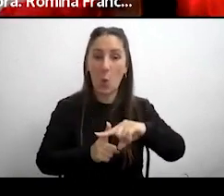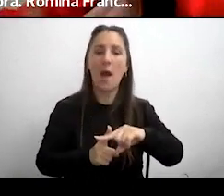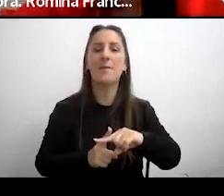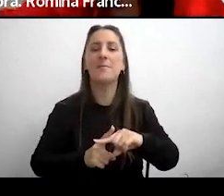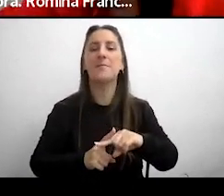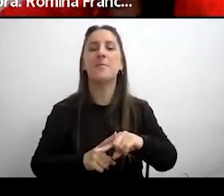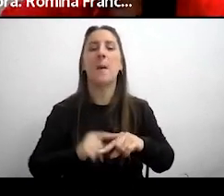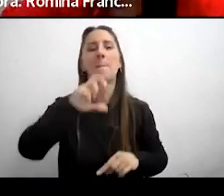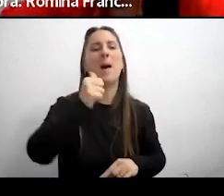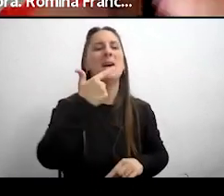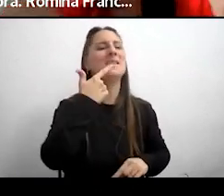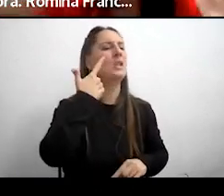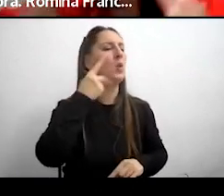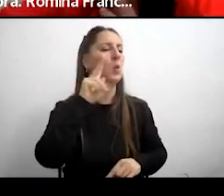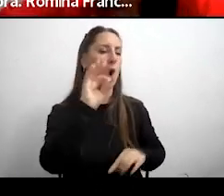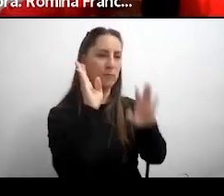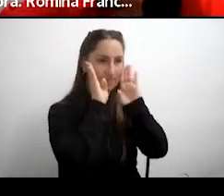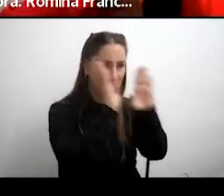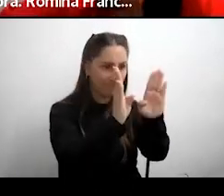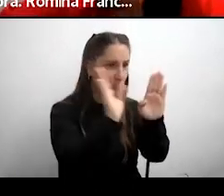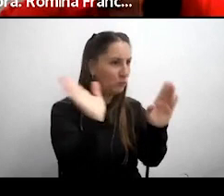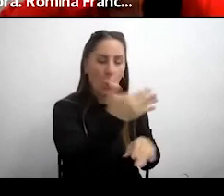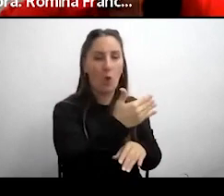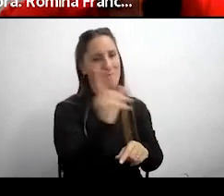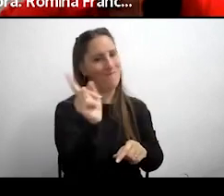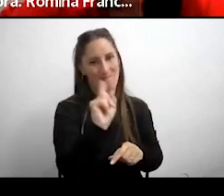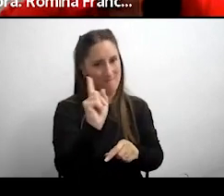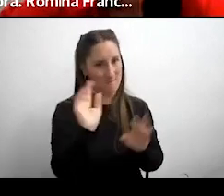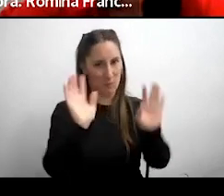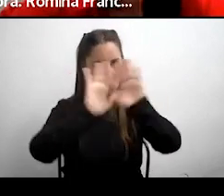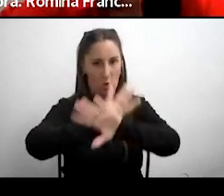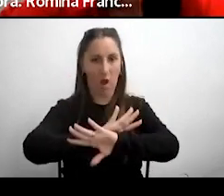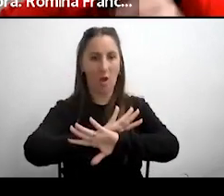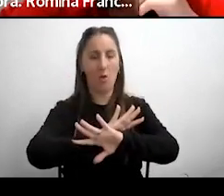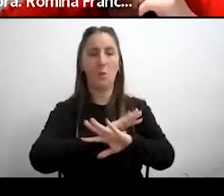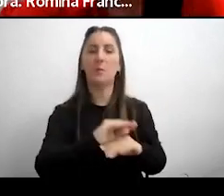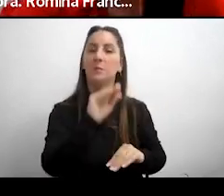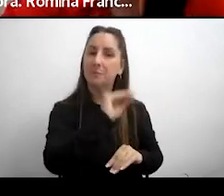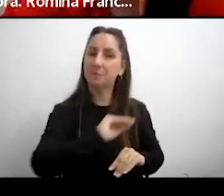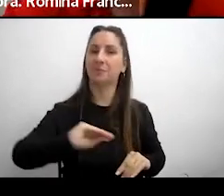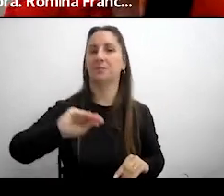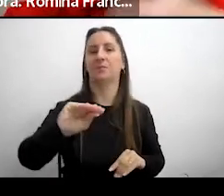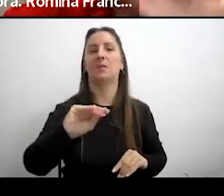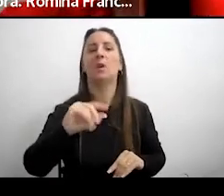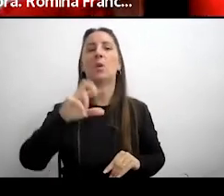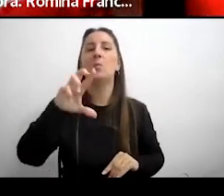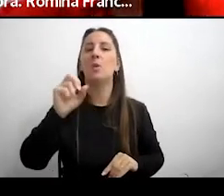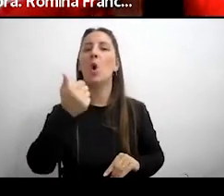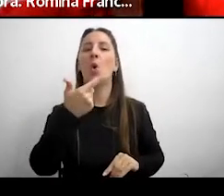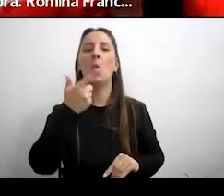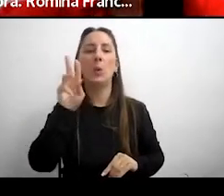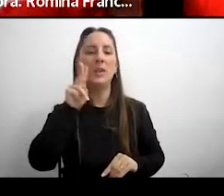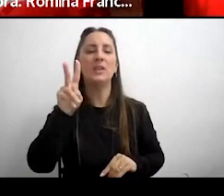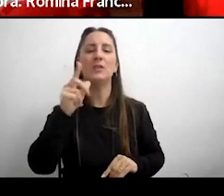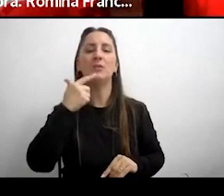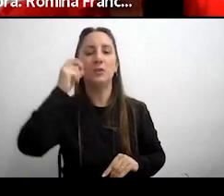el pasivo y bueno, que erróneamente coloque la provisión de ganancias, bueno, en este caso